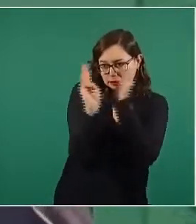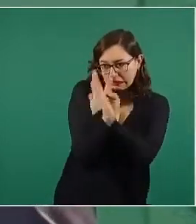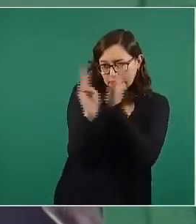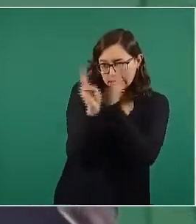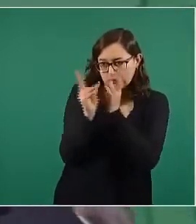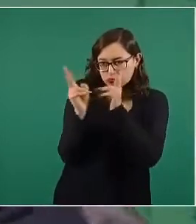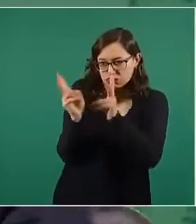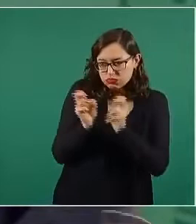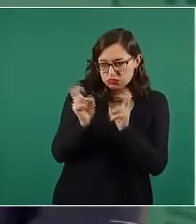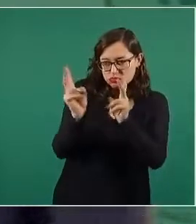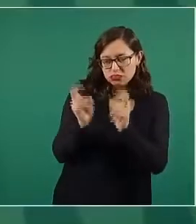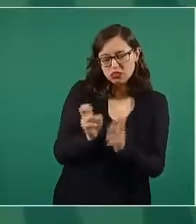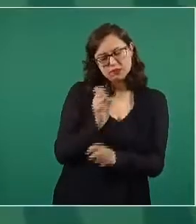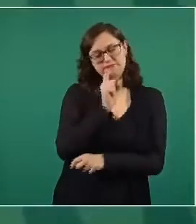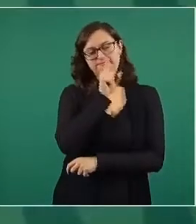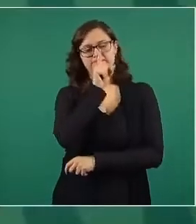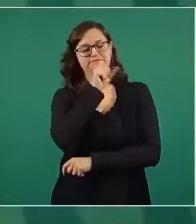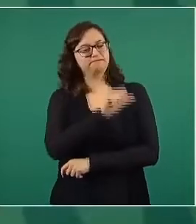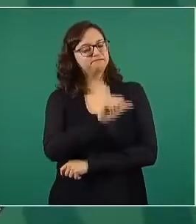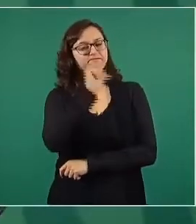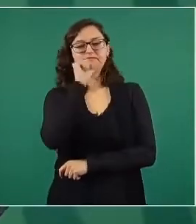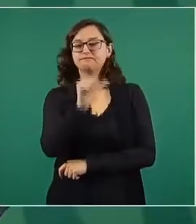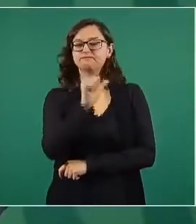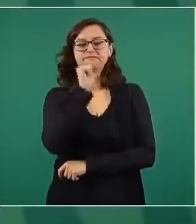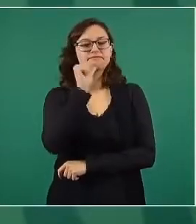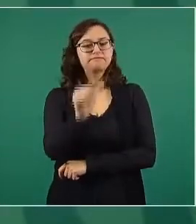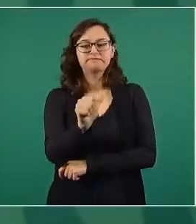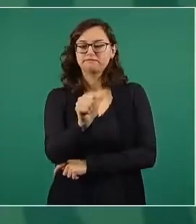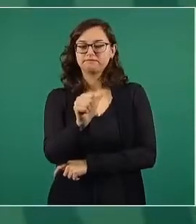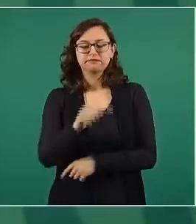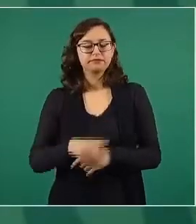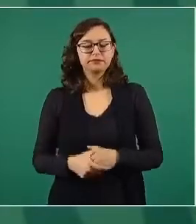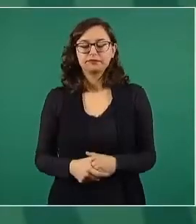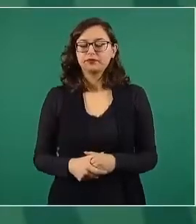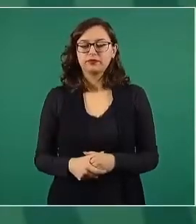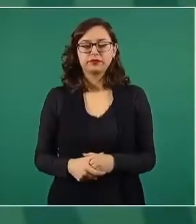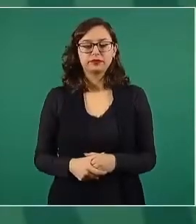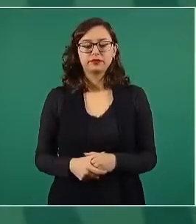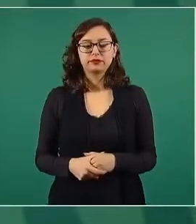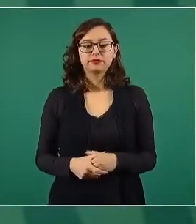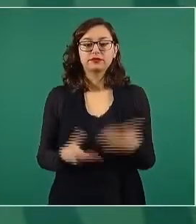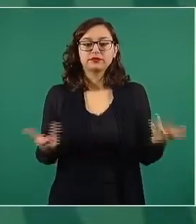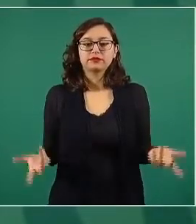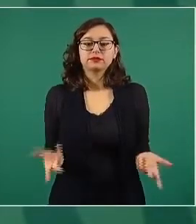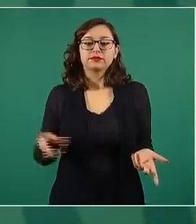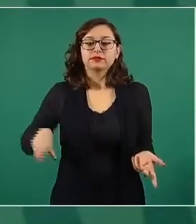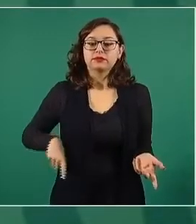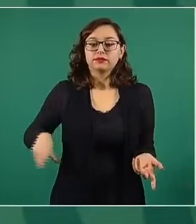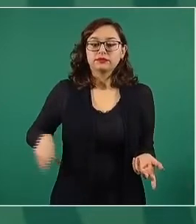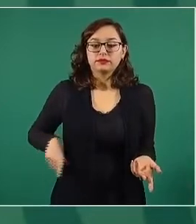opositores, nada de utilizar el gobierno